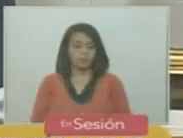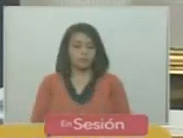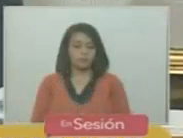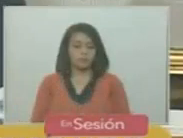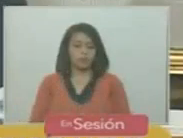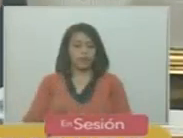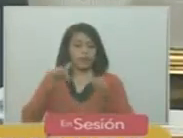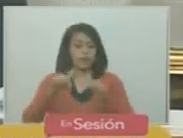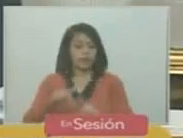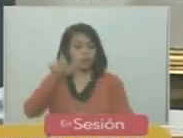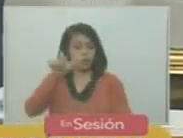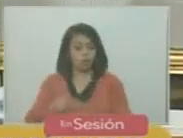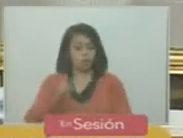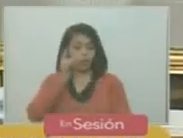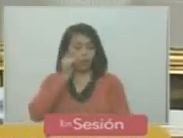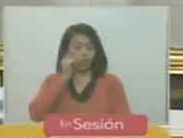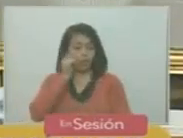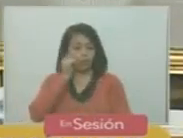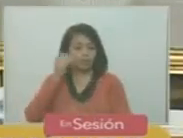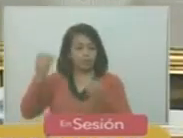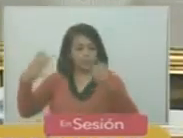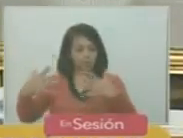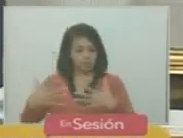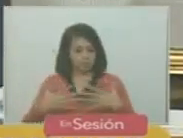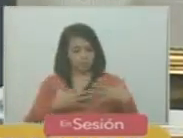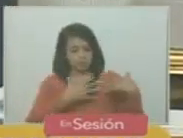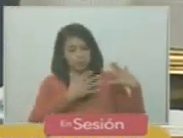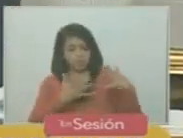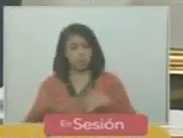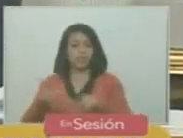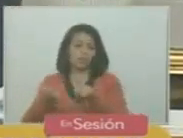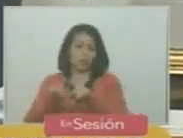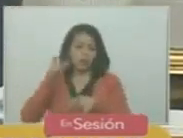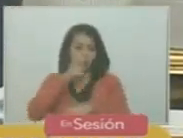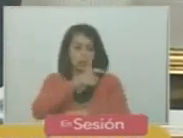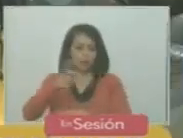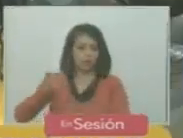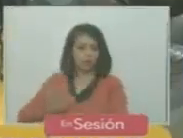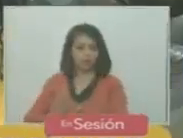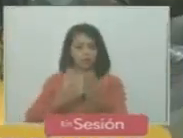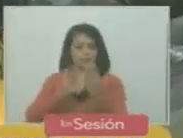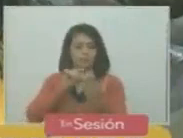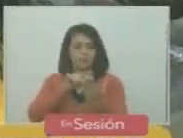que aquí hay un hombre para recibirte, Chávez, que aquí hay un pueblo para enfrentarte.